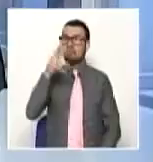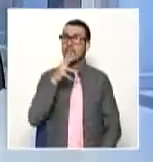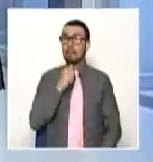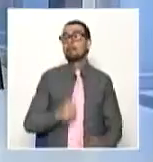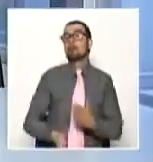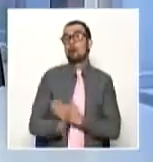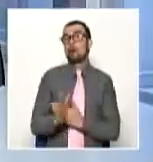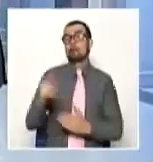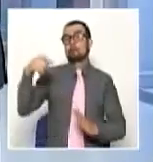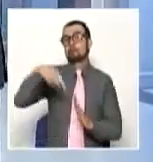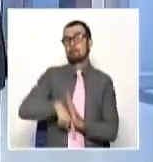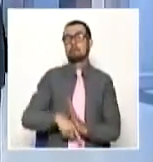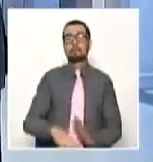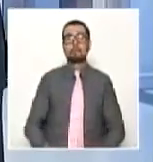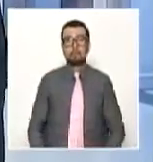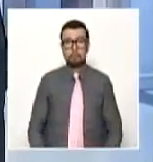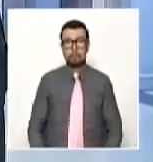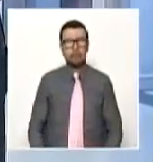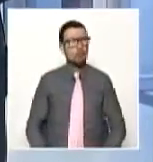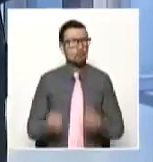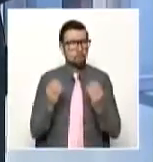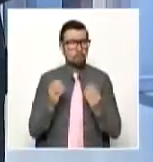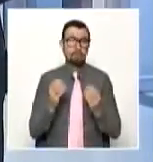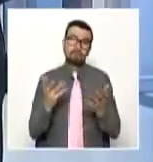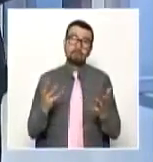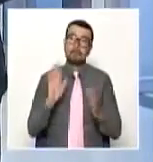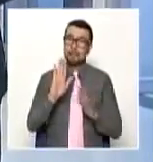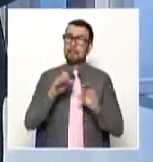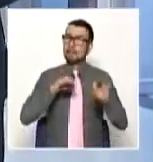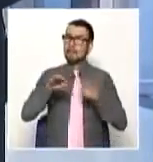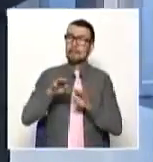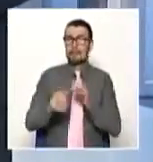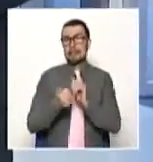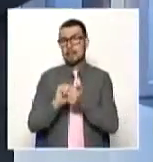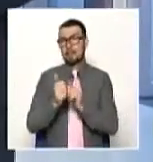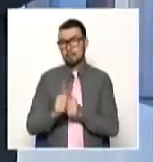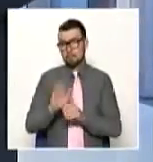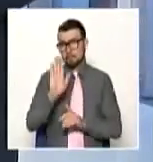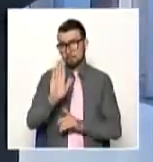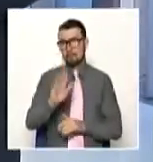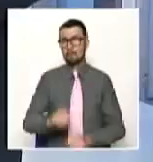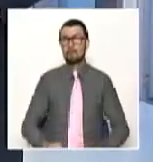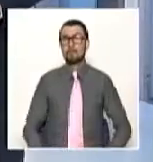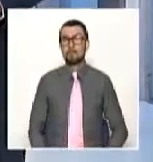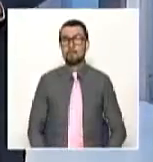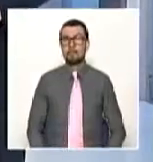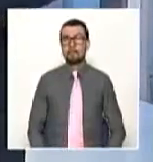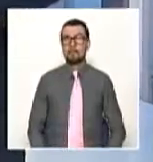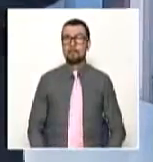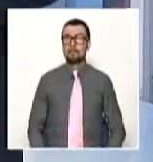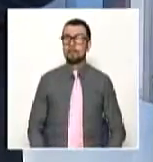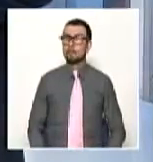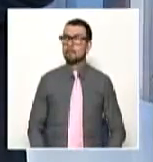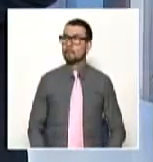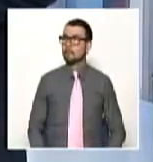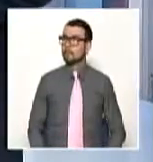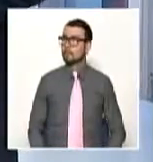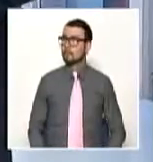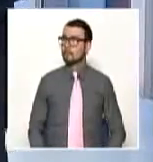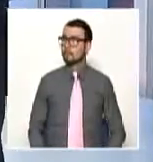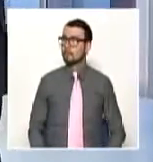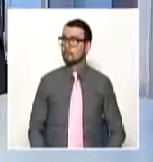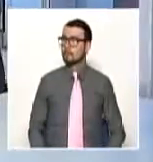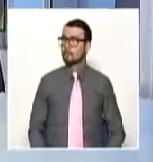continúa. Muy bien. Esto y mucho más. Después de la siguiente pausa comercial, toda la información deportiva en Telecafé Noticias. Ya regresamos.